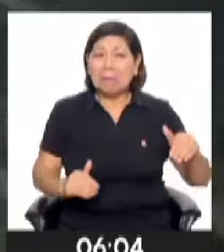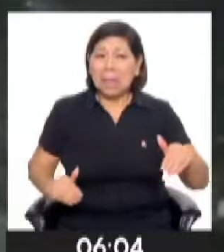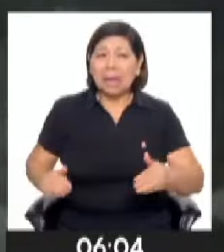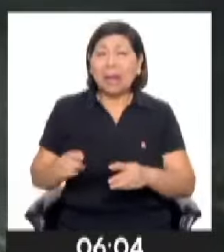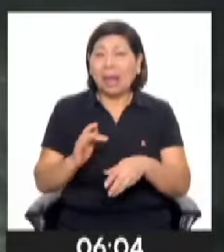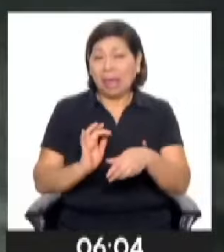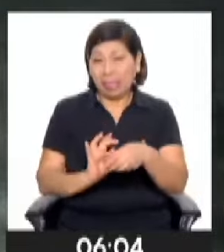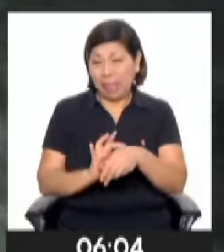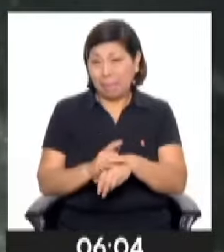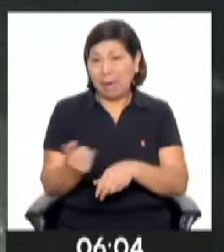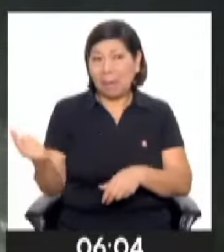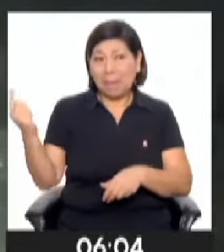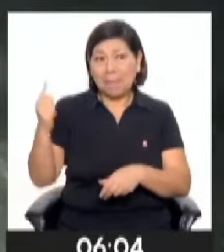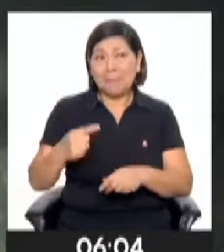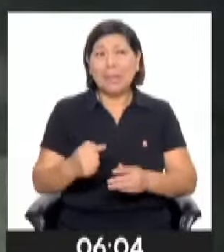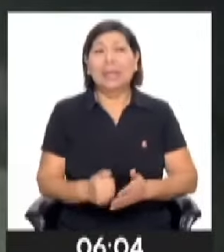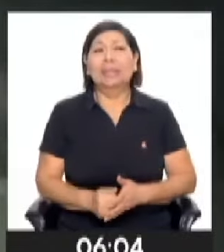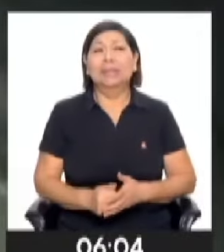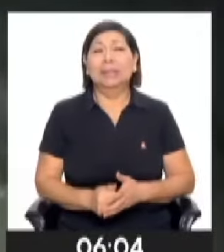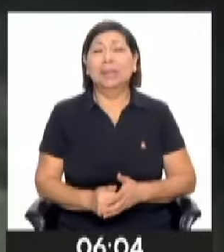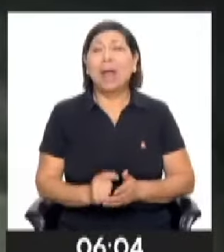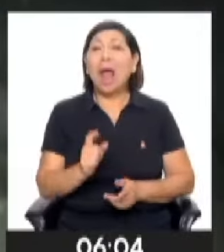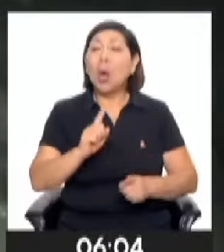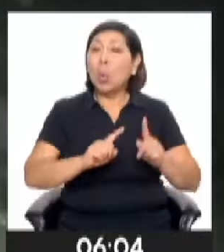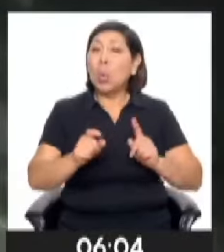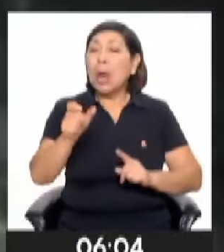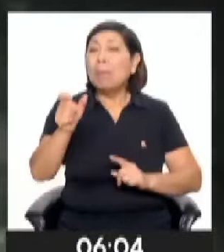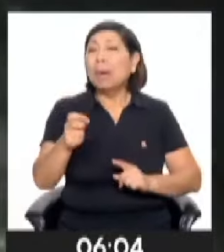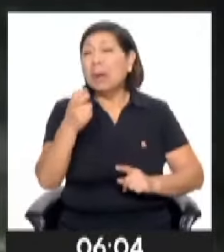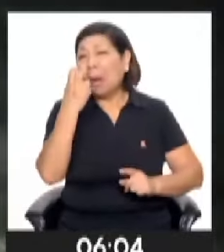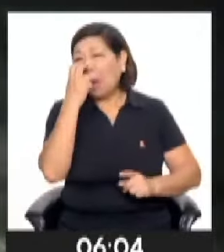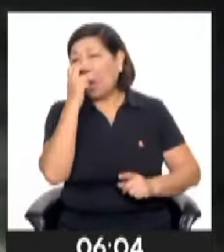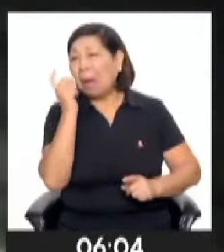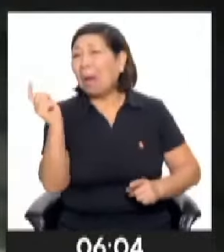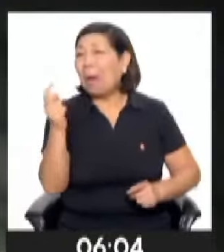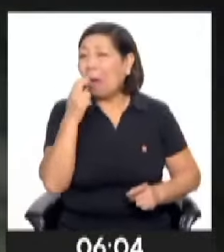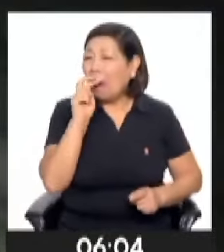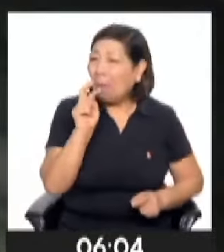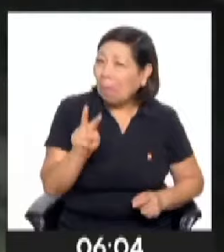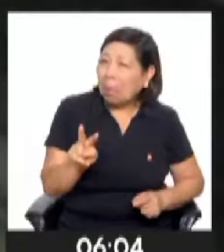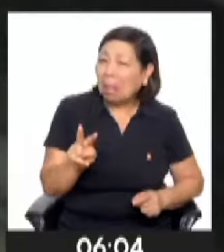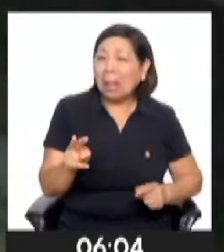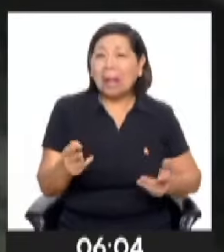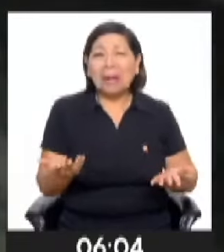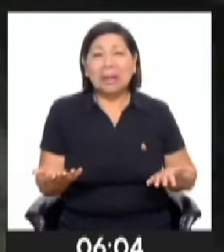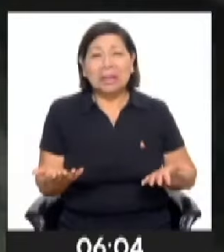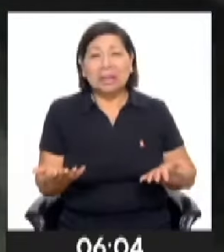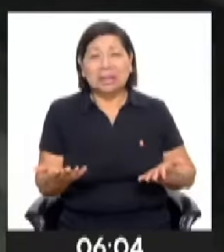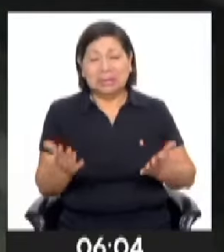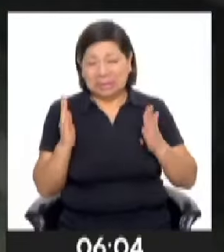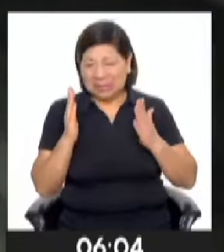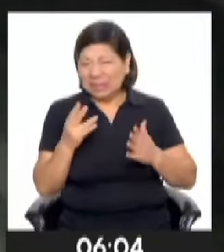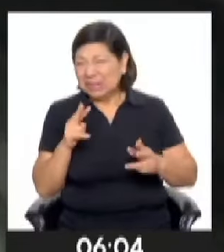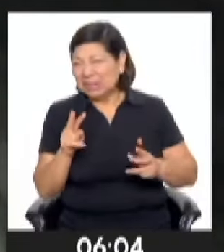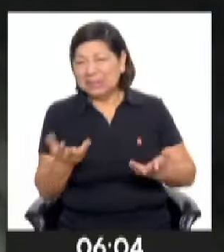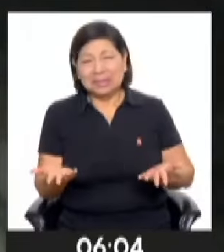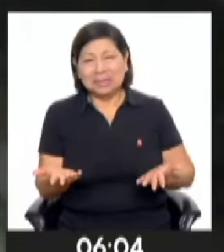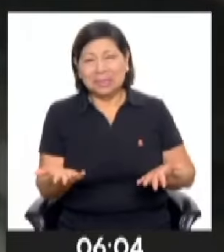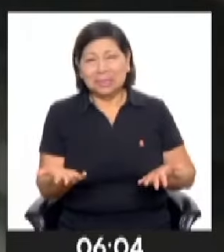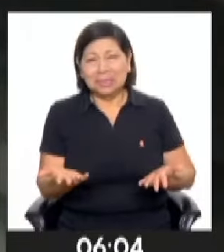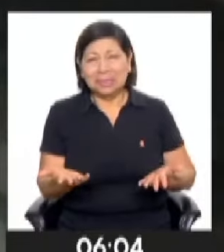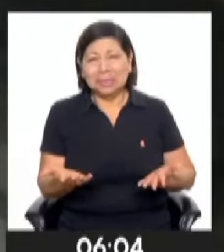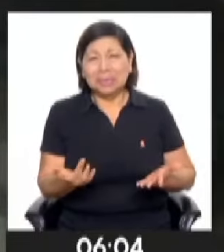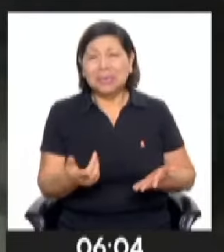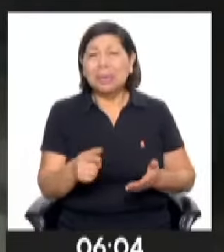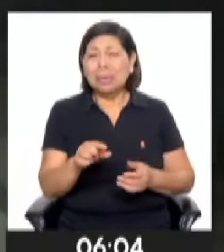desde tempranas horas, hay algunos transeúntes curiosos que también ha llamado su atención la presencia de esos